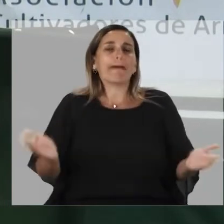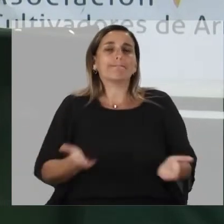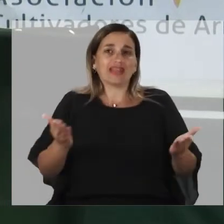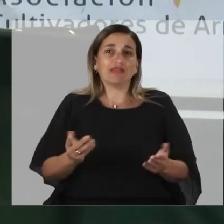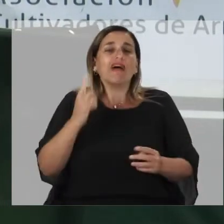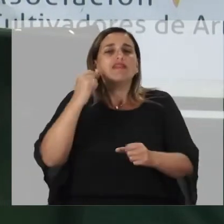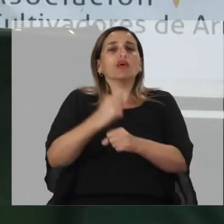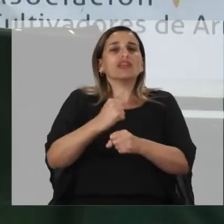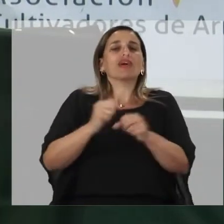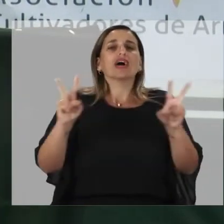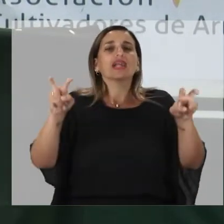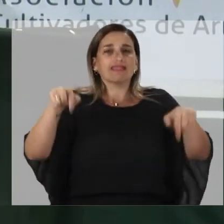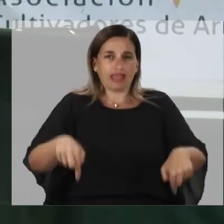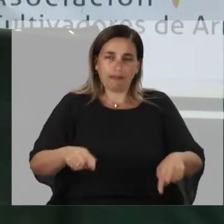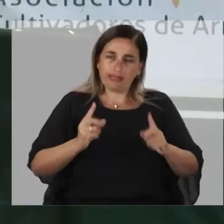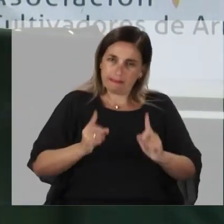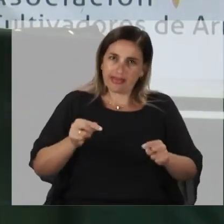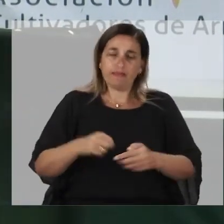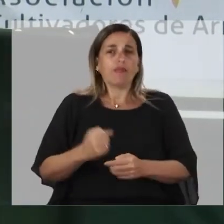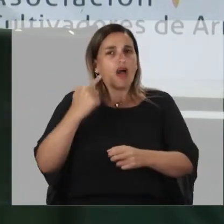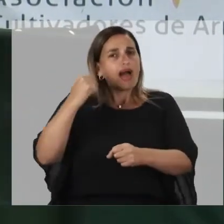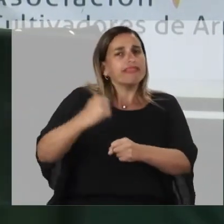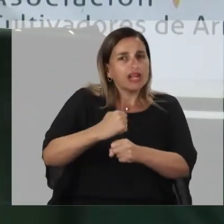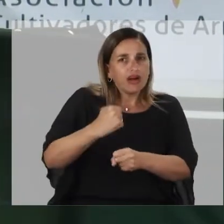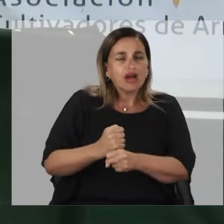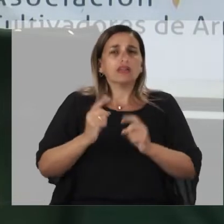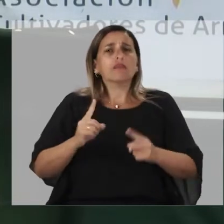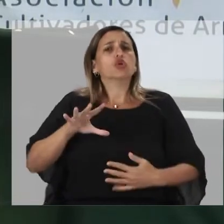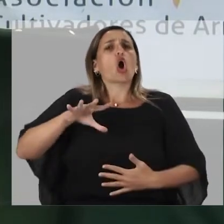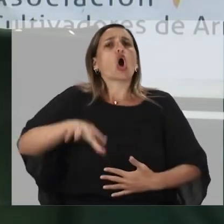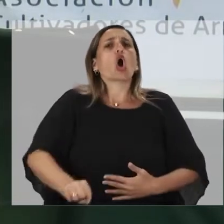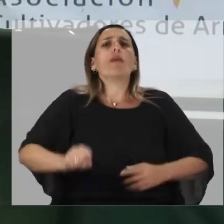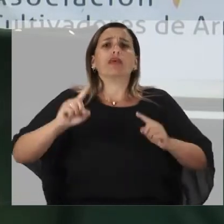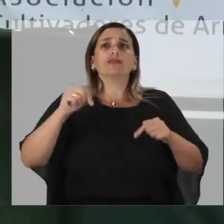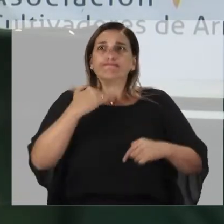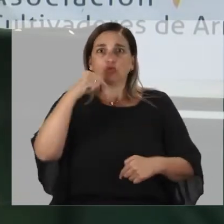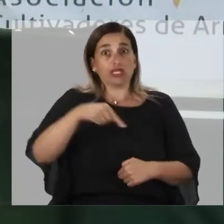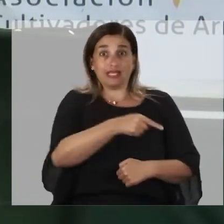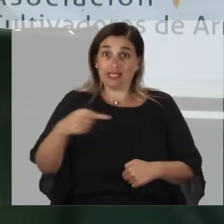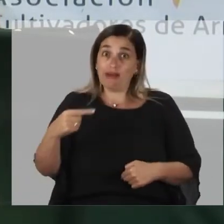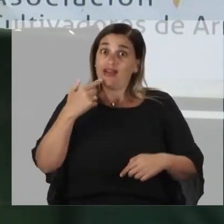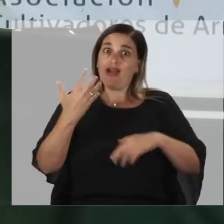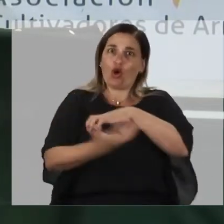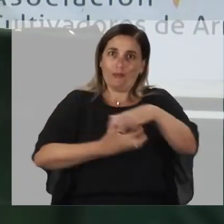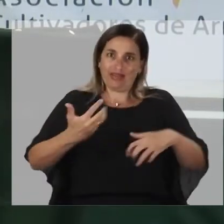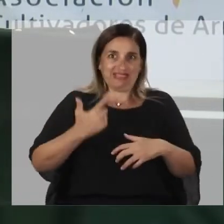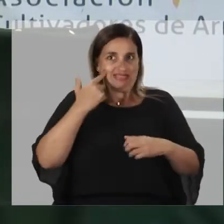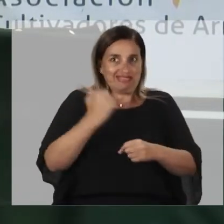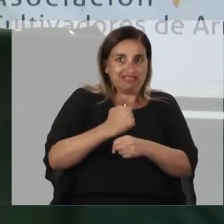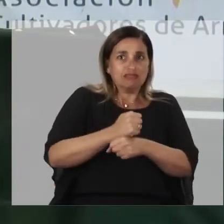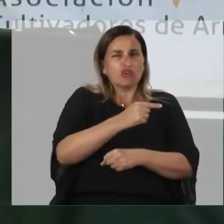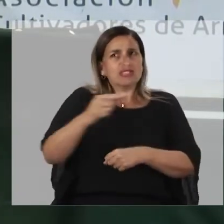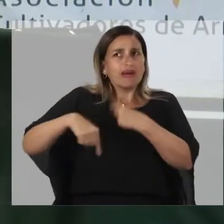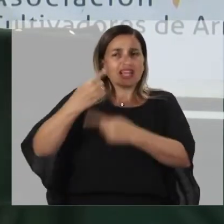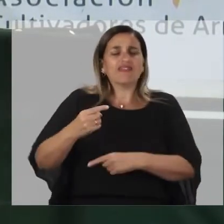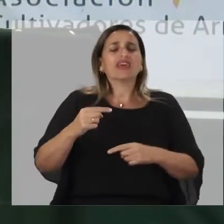ese emprendimiento. Vamos a trabajar en tema de los tritrenes. Vamos a trabajar, me comprometo, que no sé si esta semana, porque una semana media